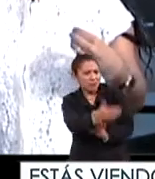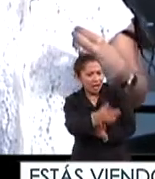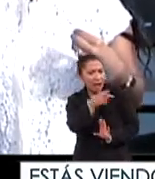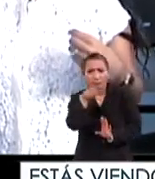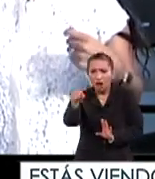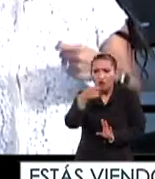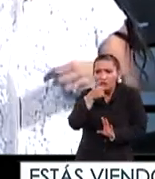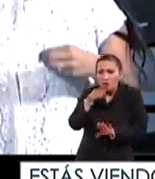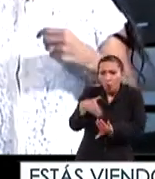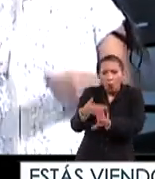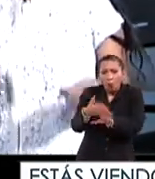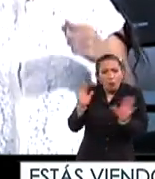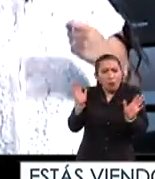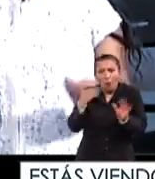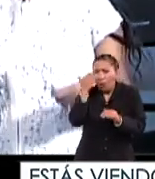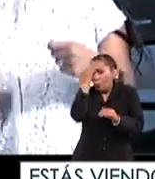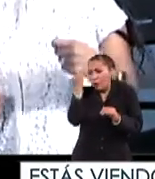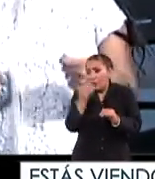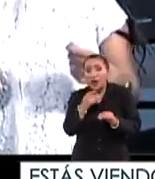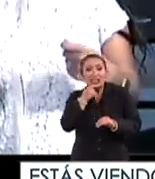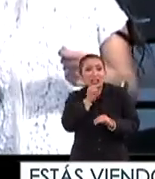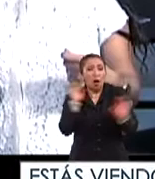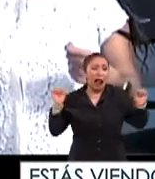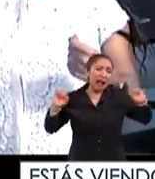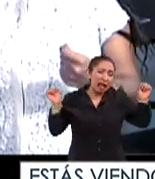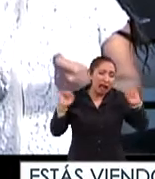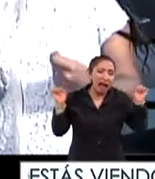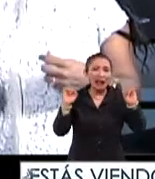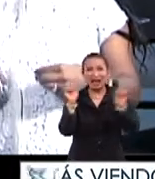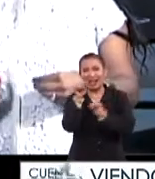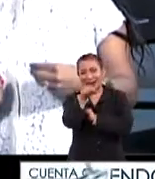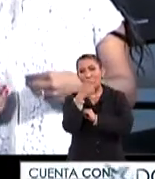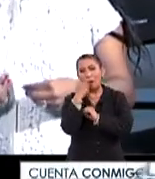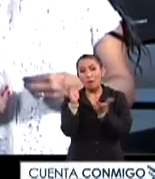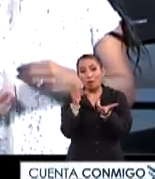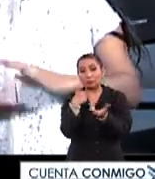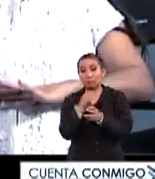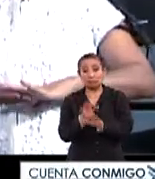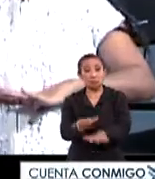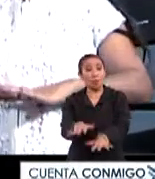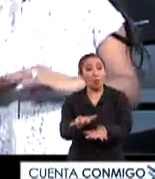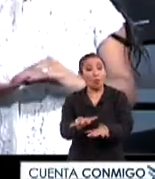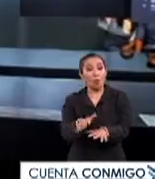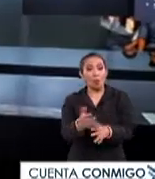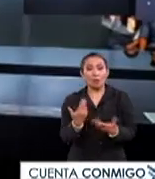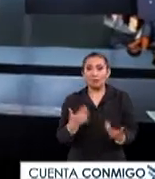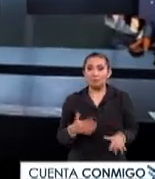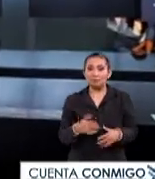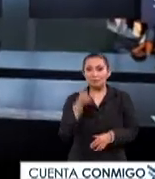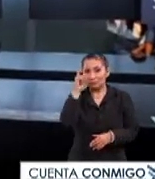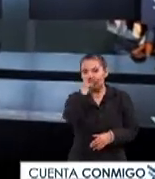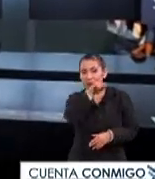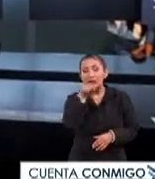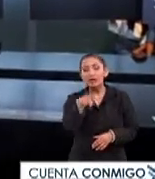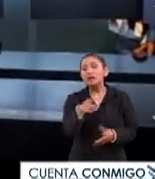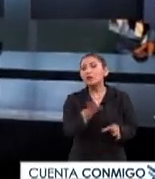la época, a niños. Entonces esta parte donde los niños van corriendo también es como, tiene un peso muy, muy grande. Y lo que hicieron fueron más